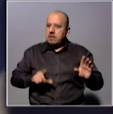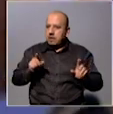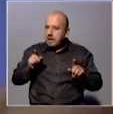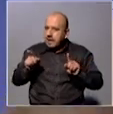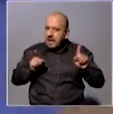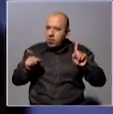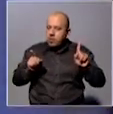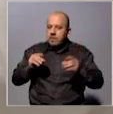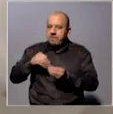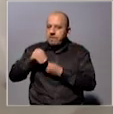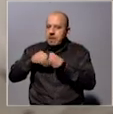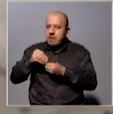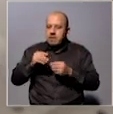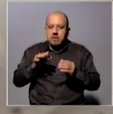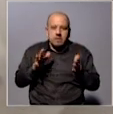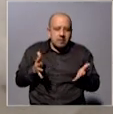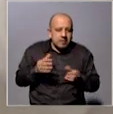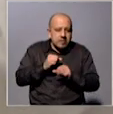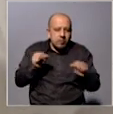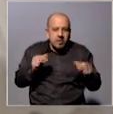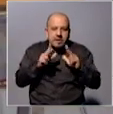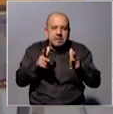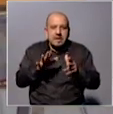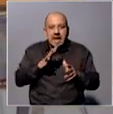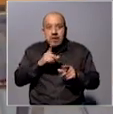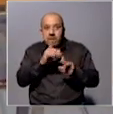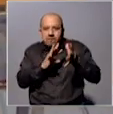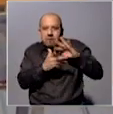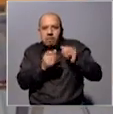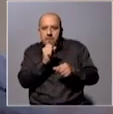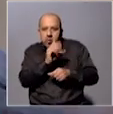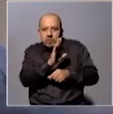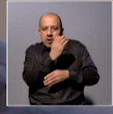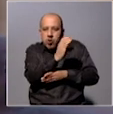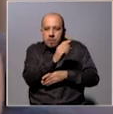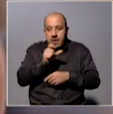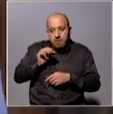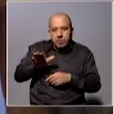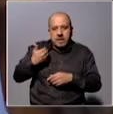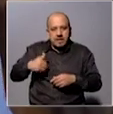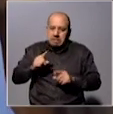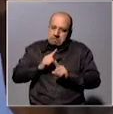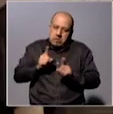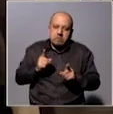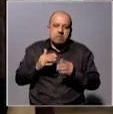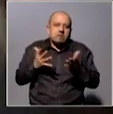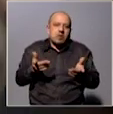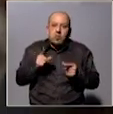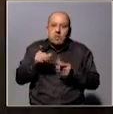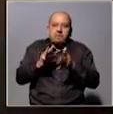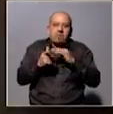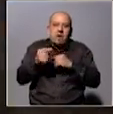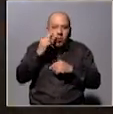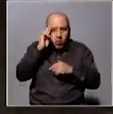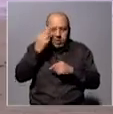cada familia. Con lo cual, no hay, uno no puede decir que hay un modo colombiano o un modo argentino, como seguramente tampoco hay un modo